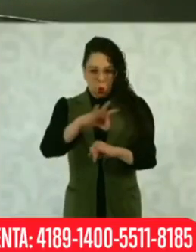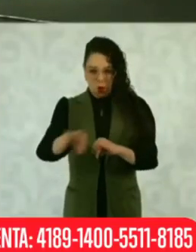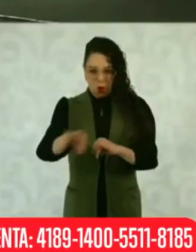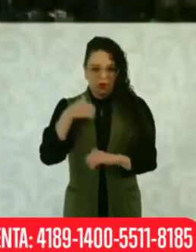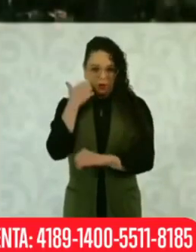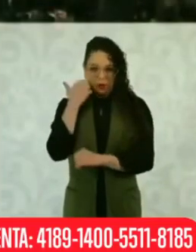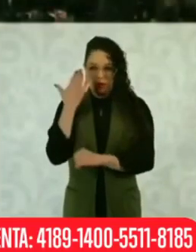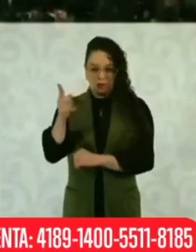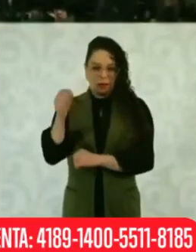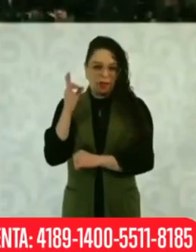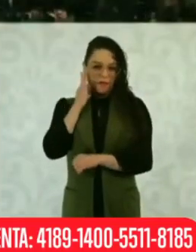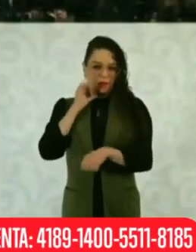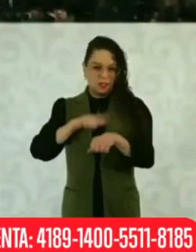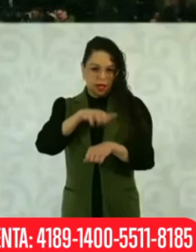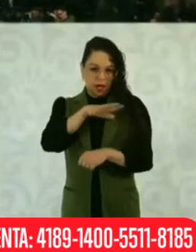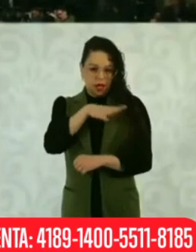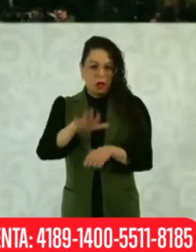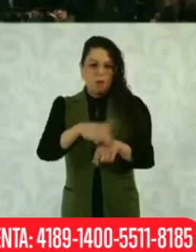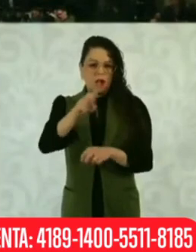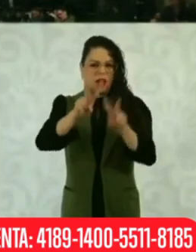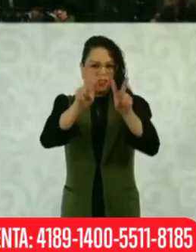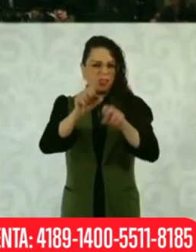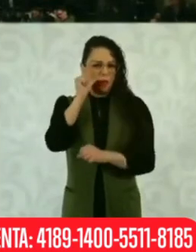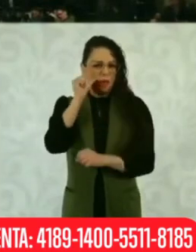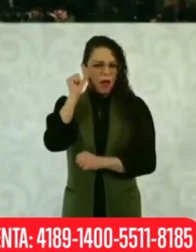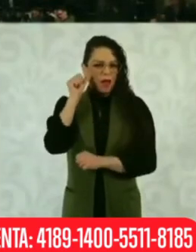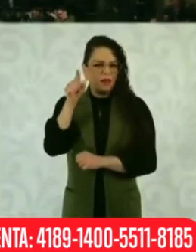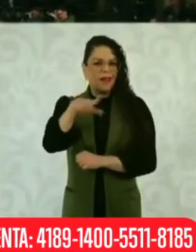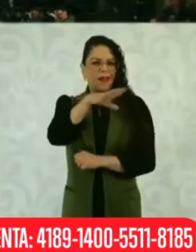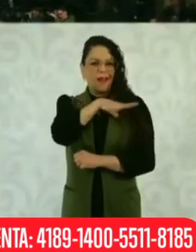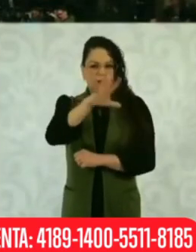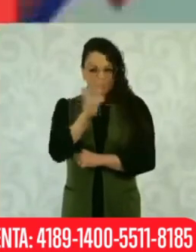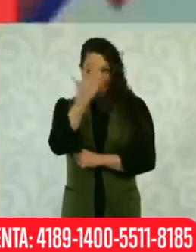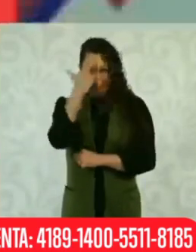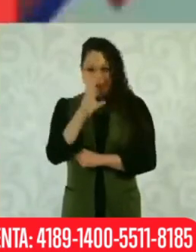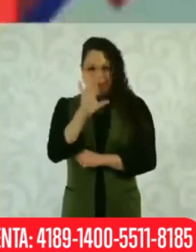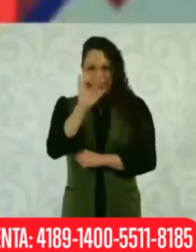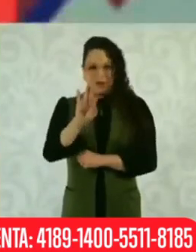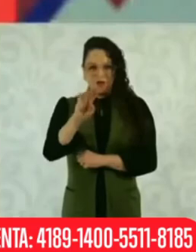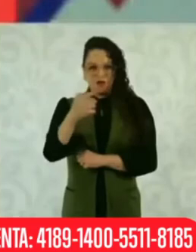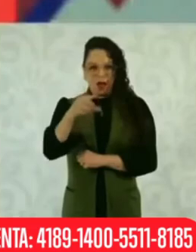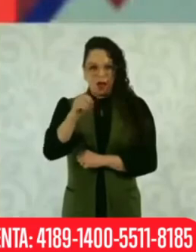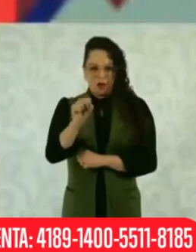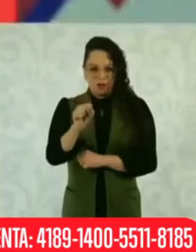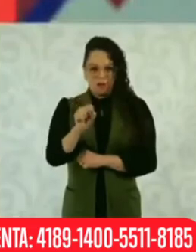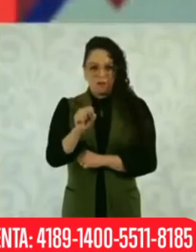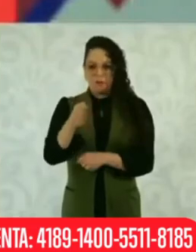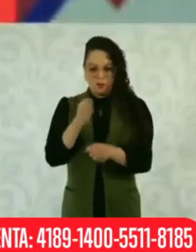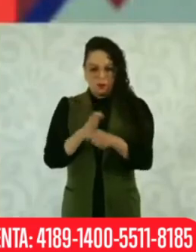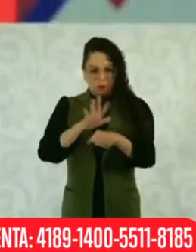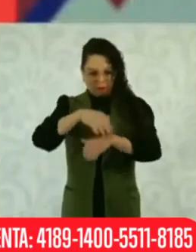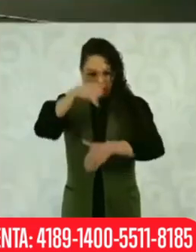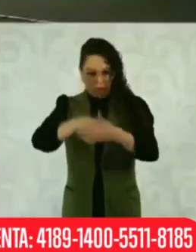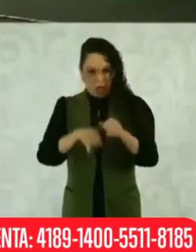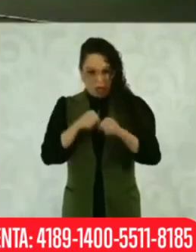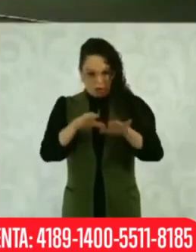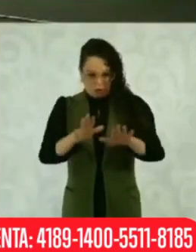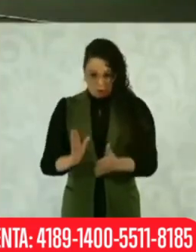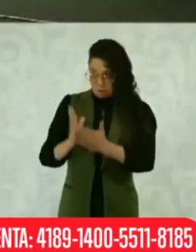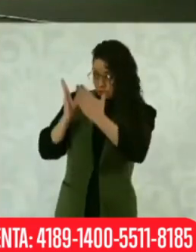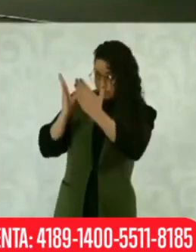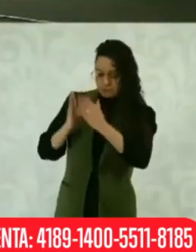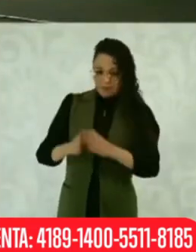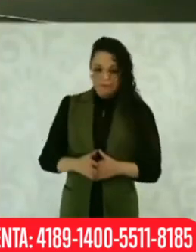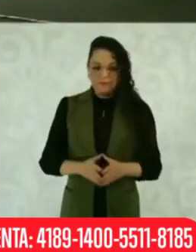ayer salió el tema del general Cienfuegos, para que nos pueda informar. Fiscal.